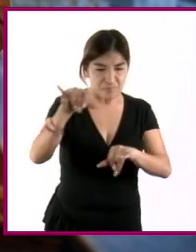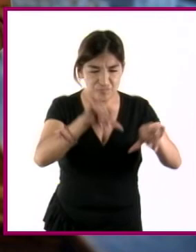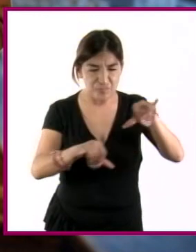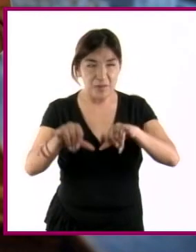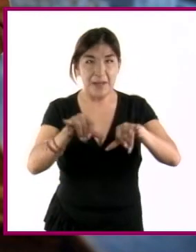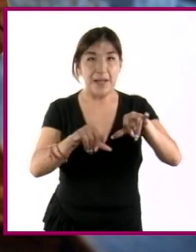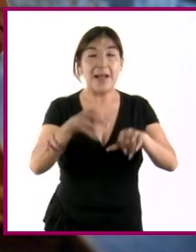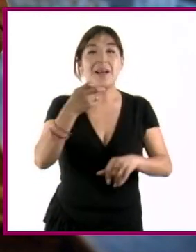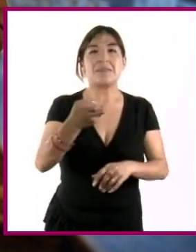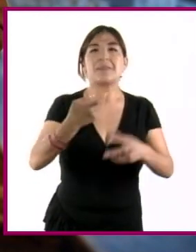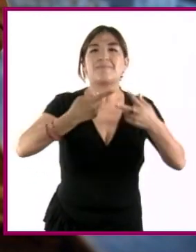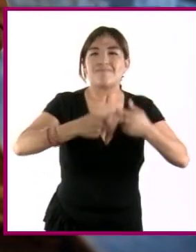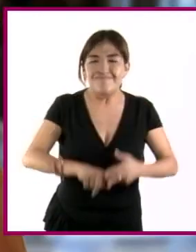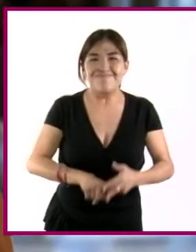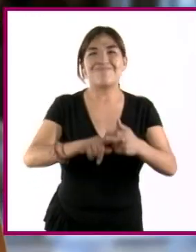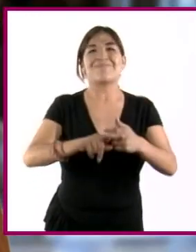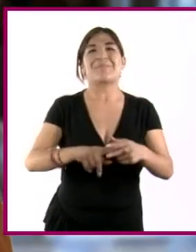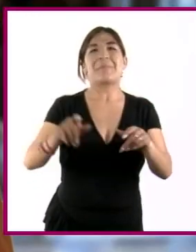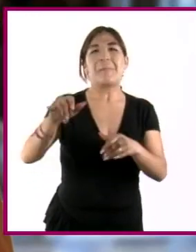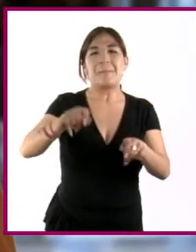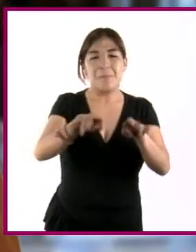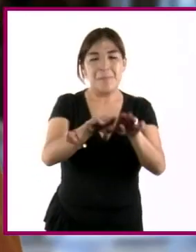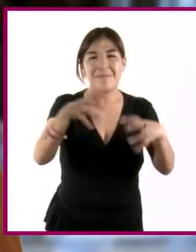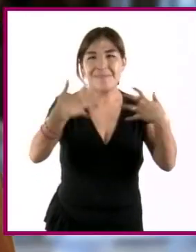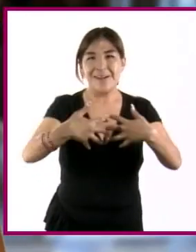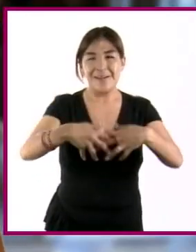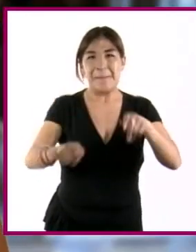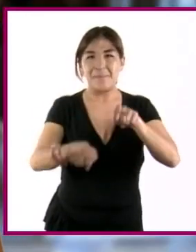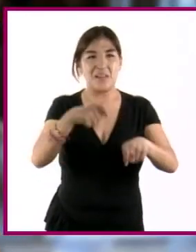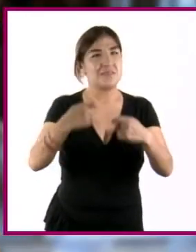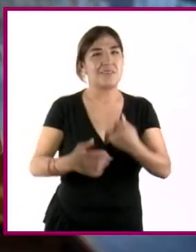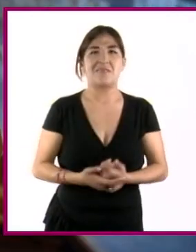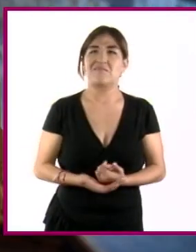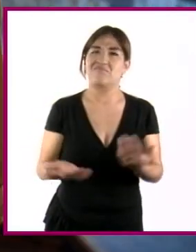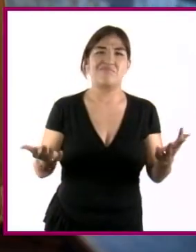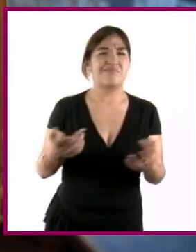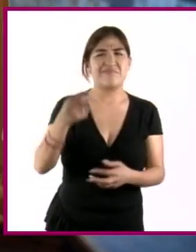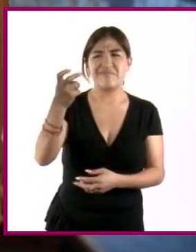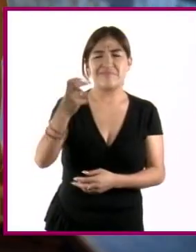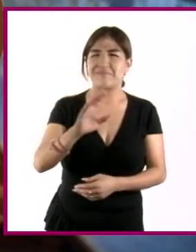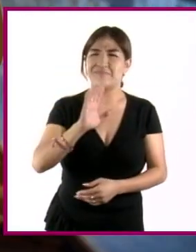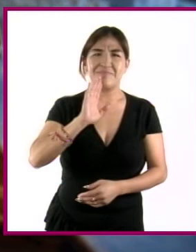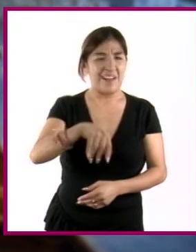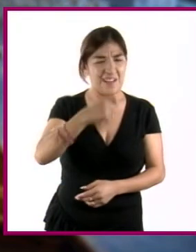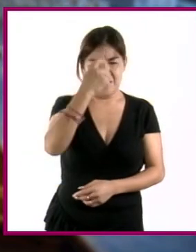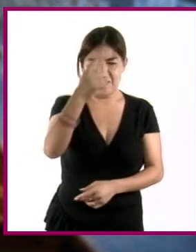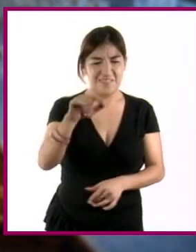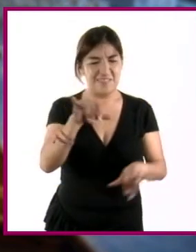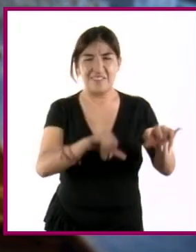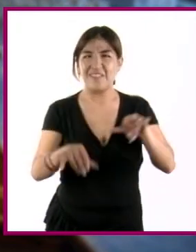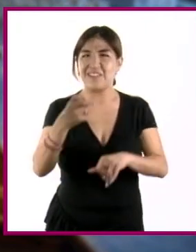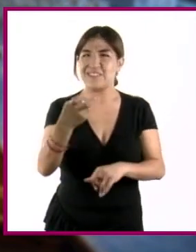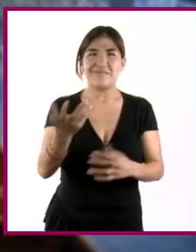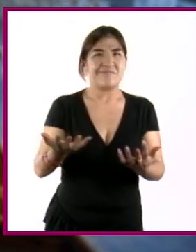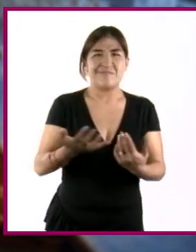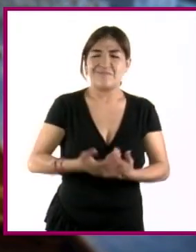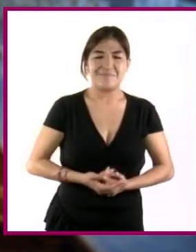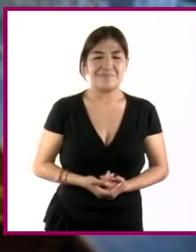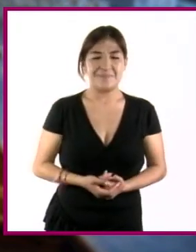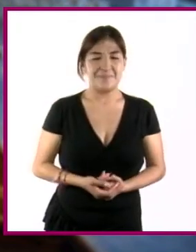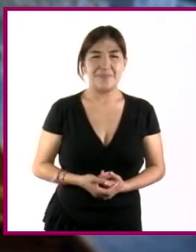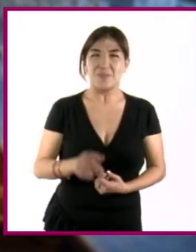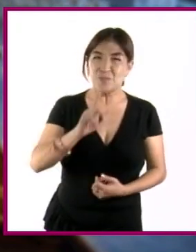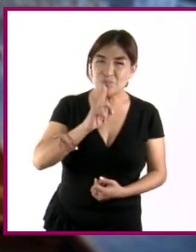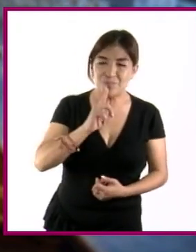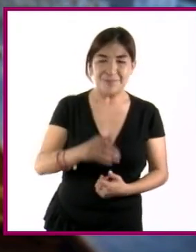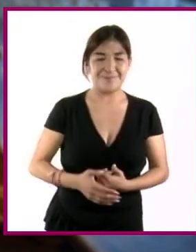inició la era del plástico. Hubiera inventado algo mejor este señor. Shh, Mati. Oye, Memo,